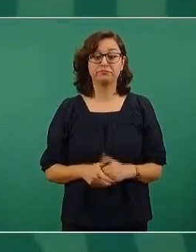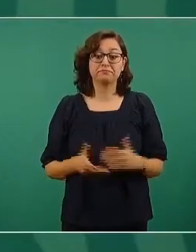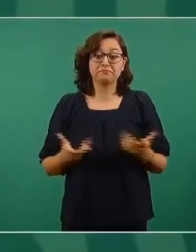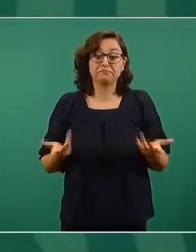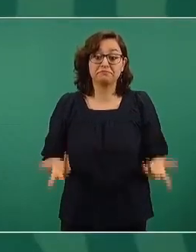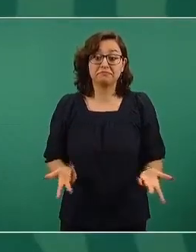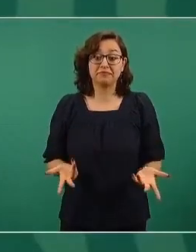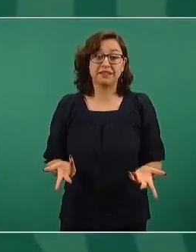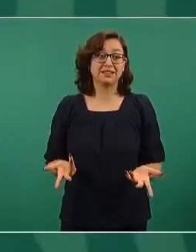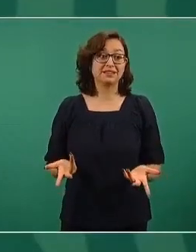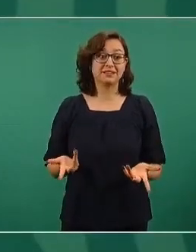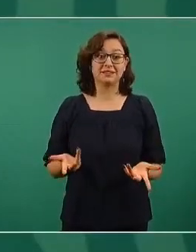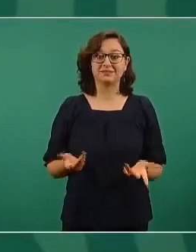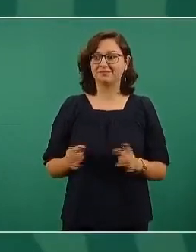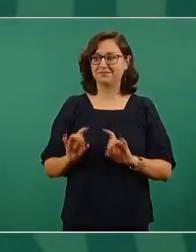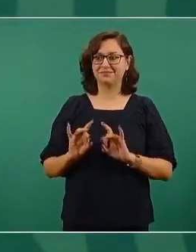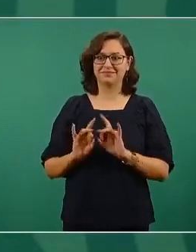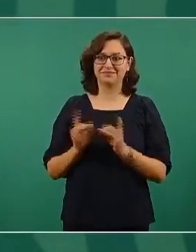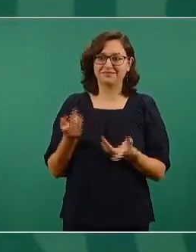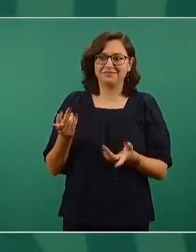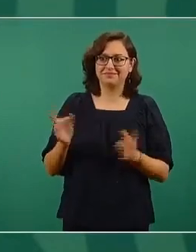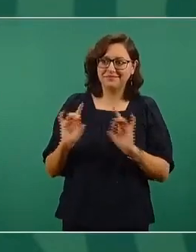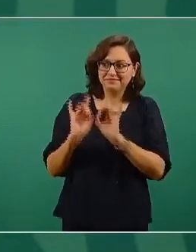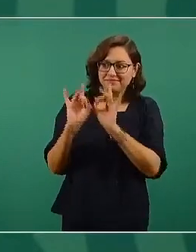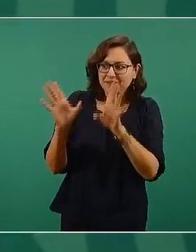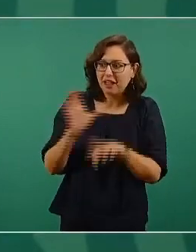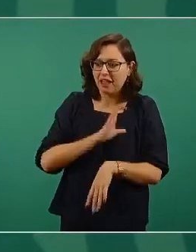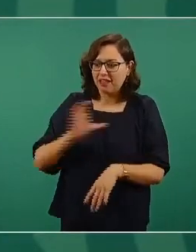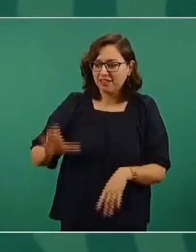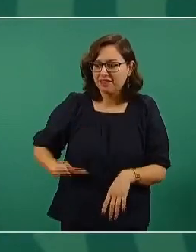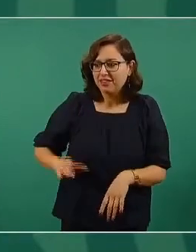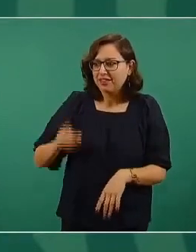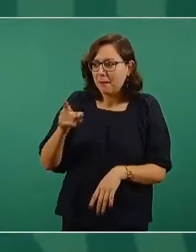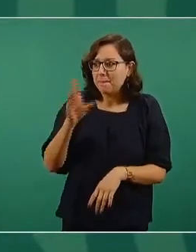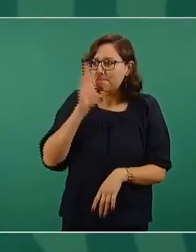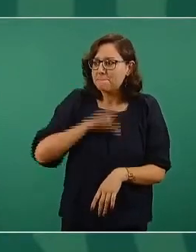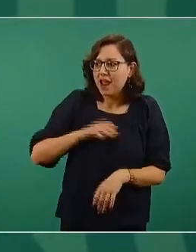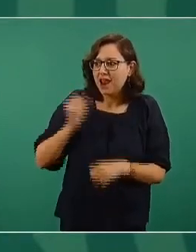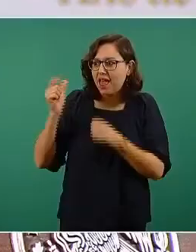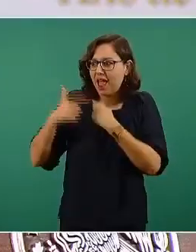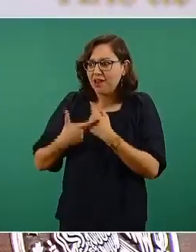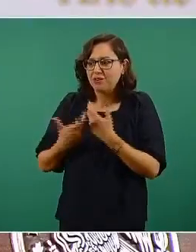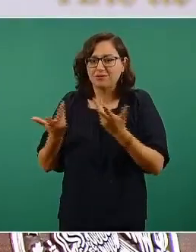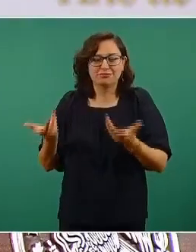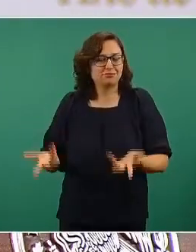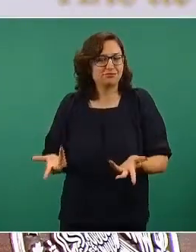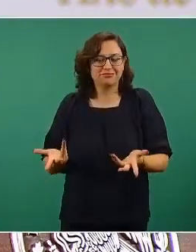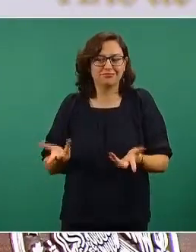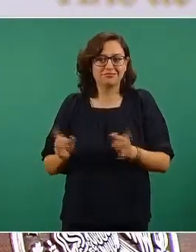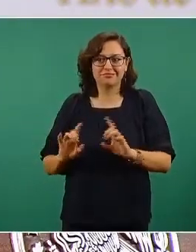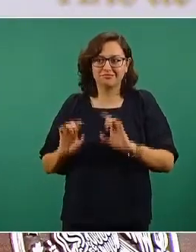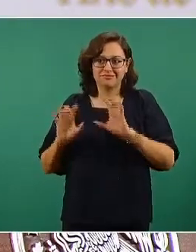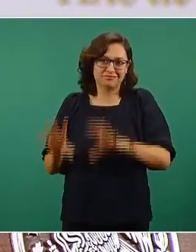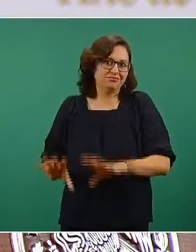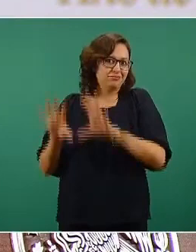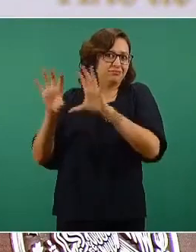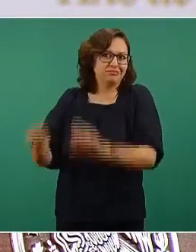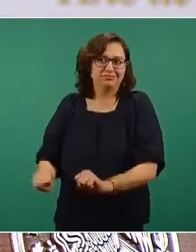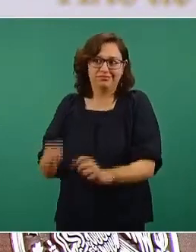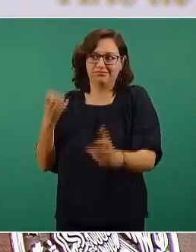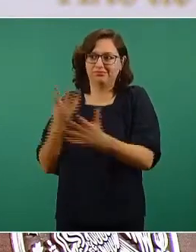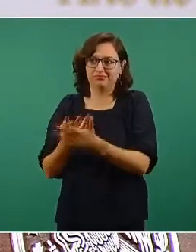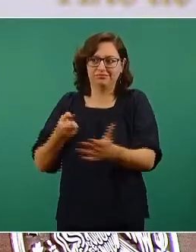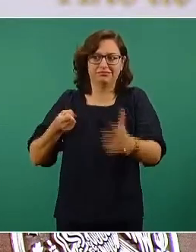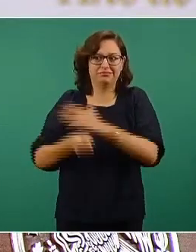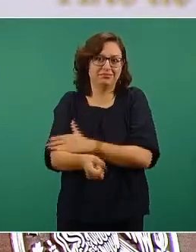omitir. O sea, si alguien está cometiendo un delito o hay un proceso